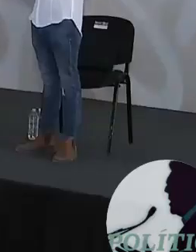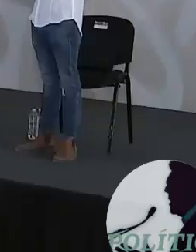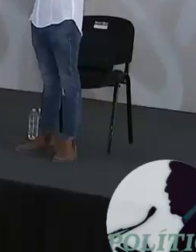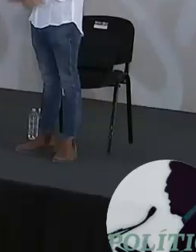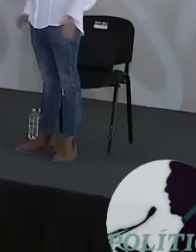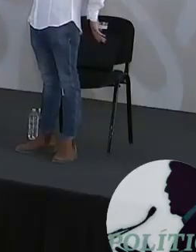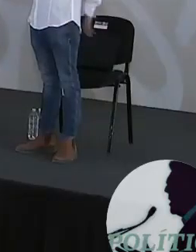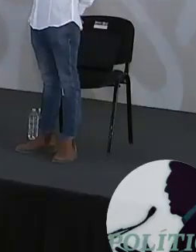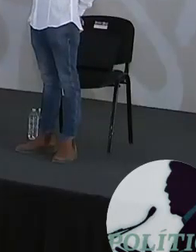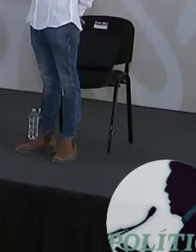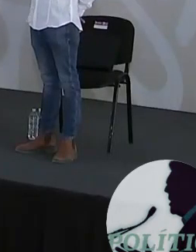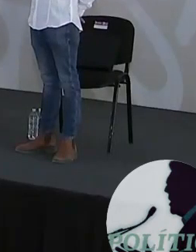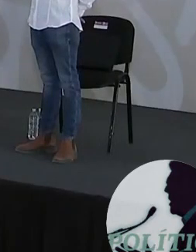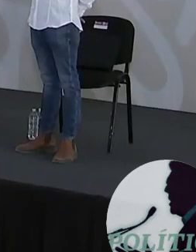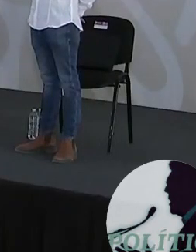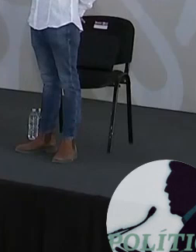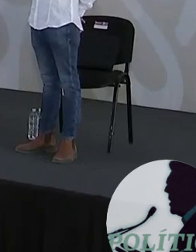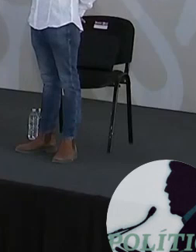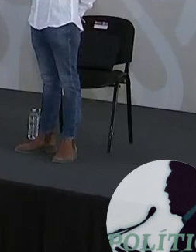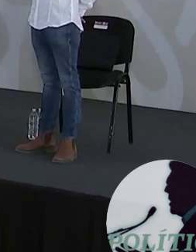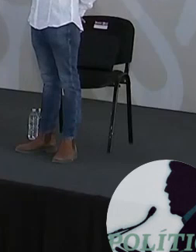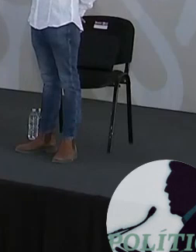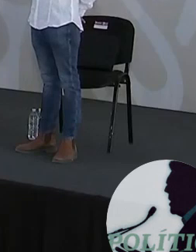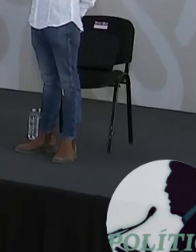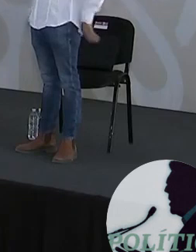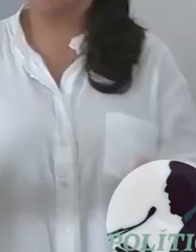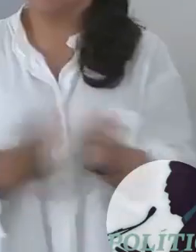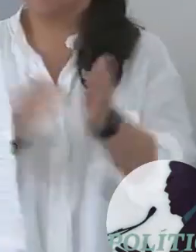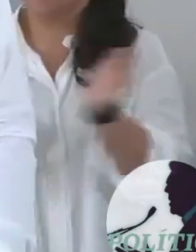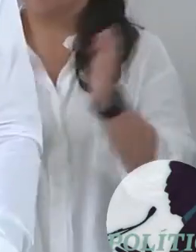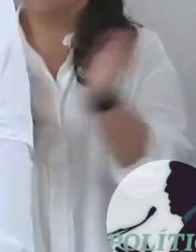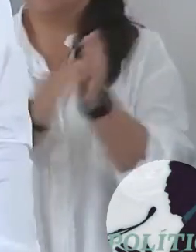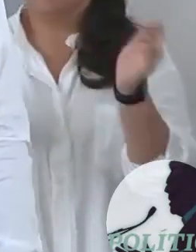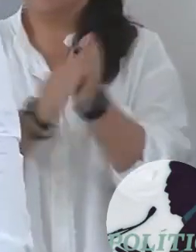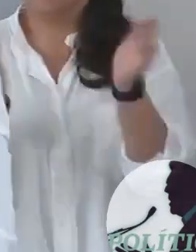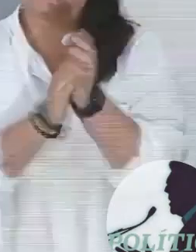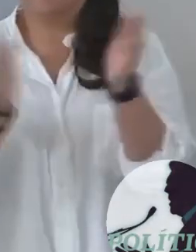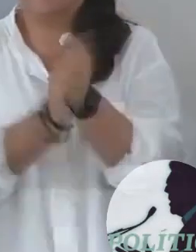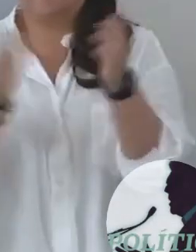El coordinador general de Programas para el Bienestar, Carlos Torres Rosas.